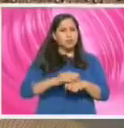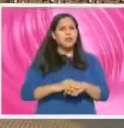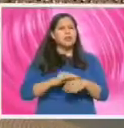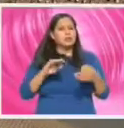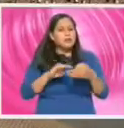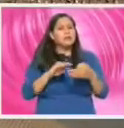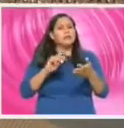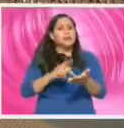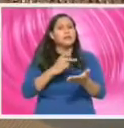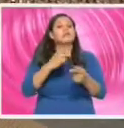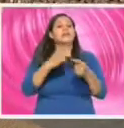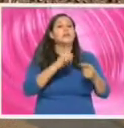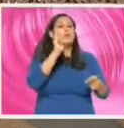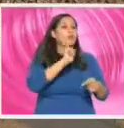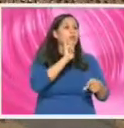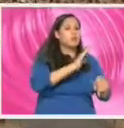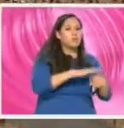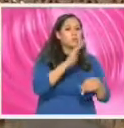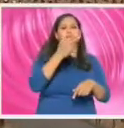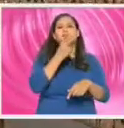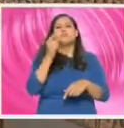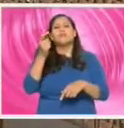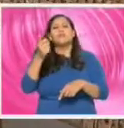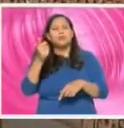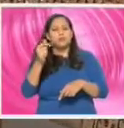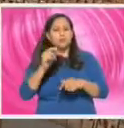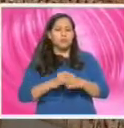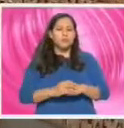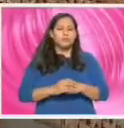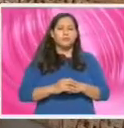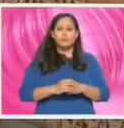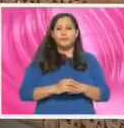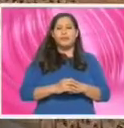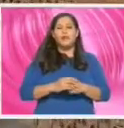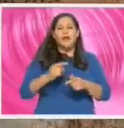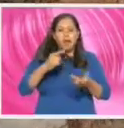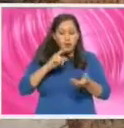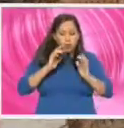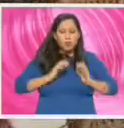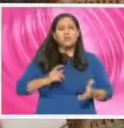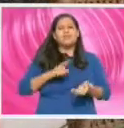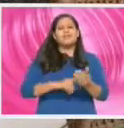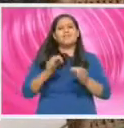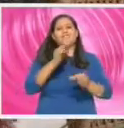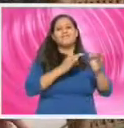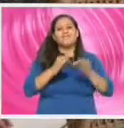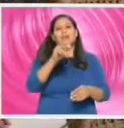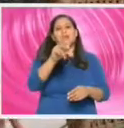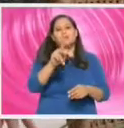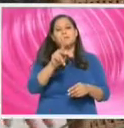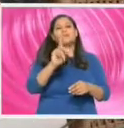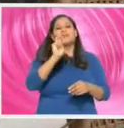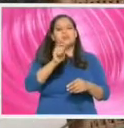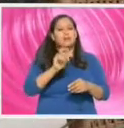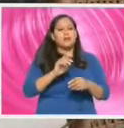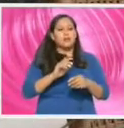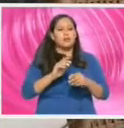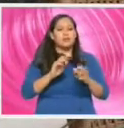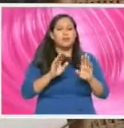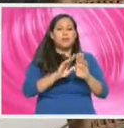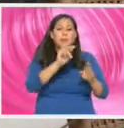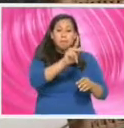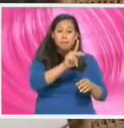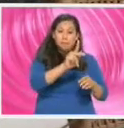más frecuencia en las mujeres que en los hombres? Se ha investigado que tiene factores hormonales, se ha visto que cuando las mujeres entran en determinada parte de su